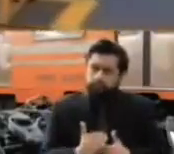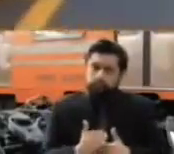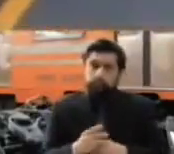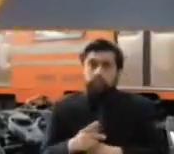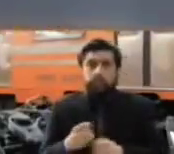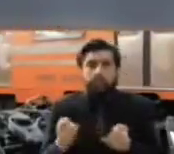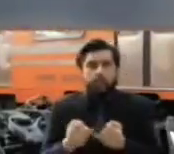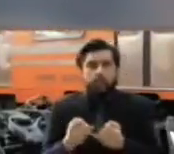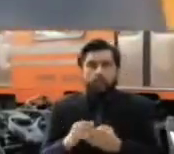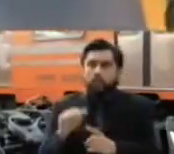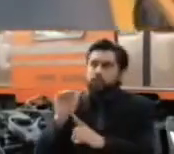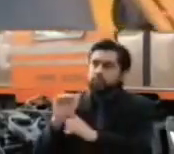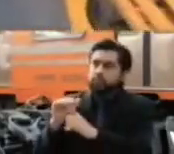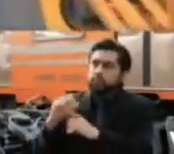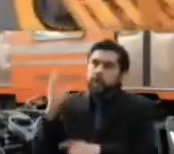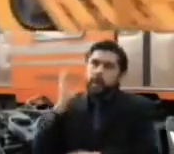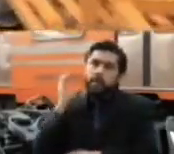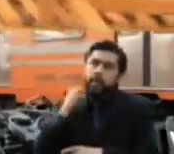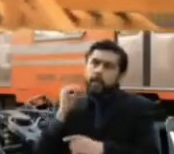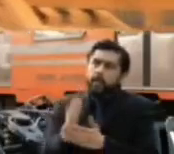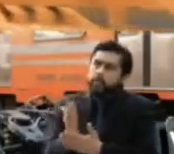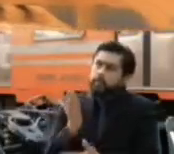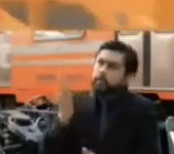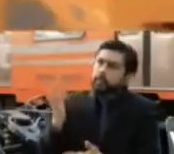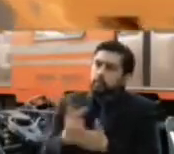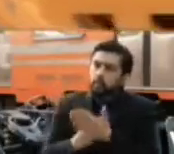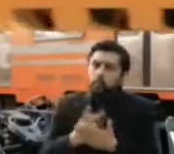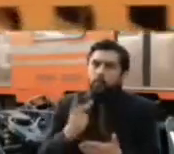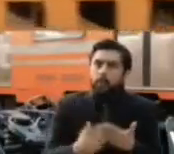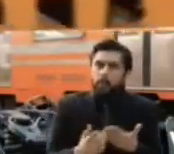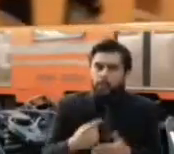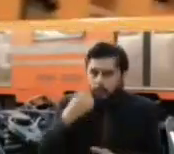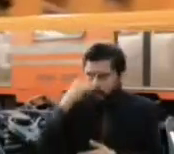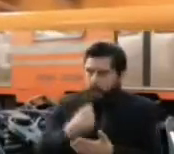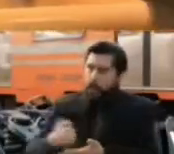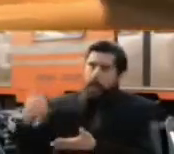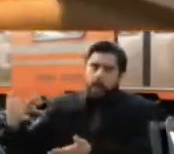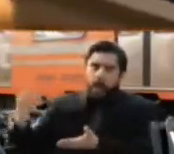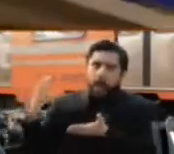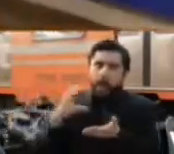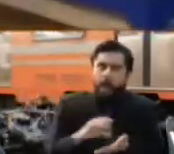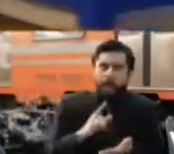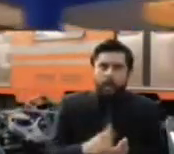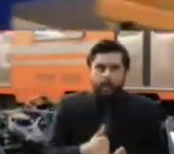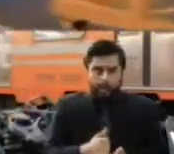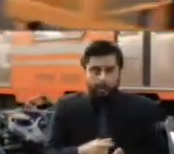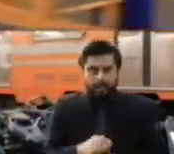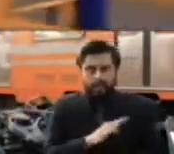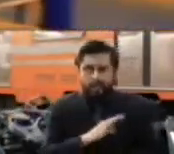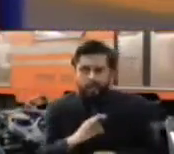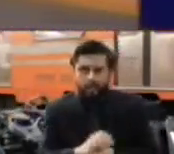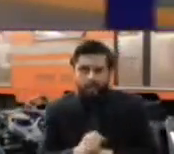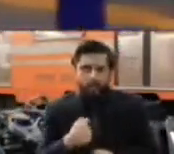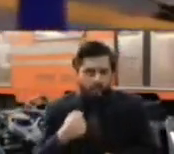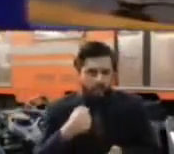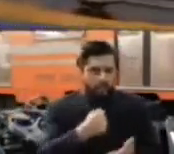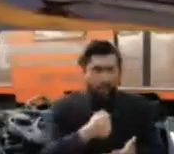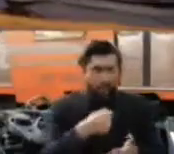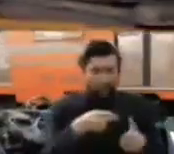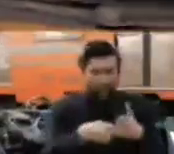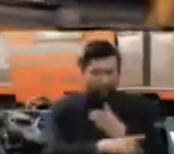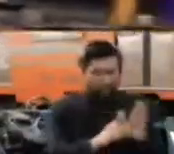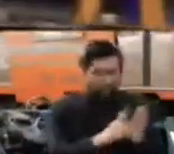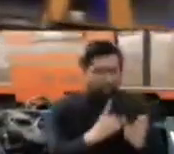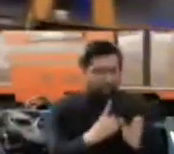al Congreso de la Ciudad de México la autorización para hacer un programa de obra pública financiada de largo plazo que nos permitiera la modernización integral de la